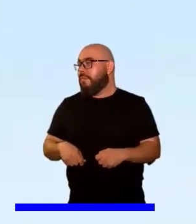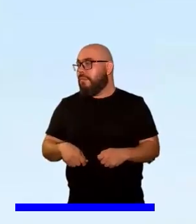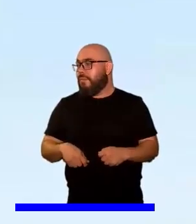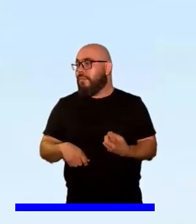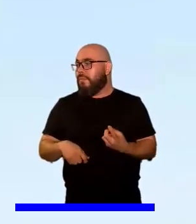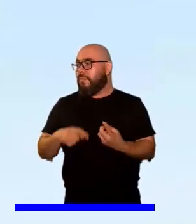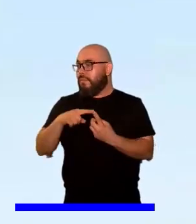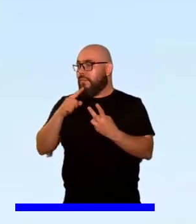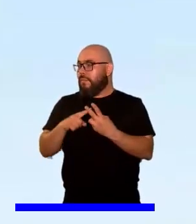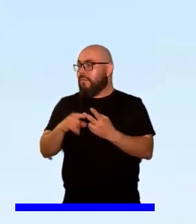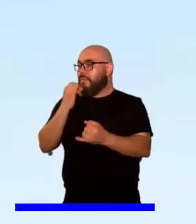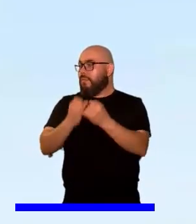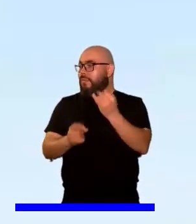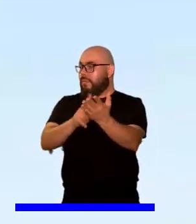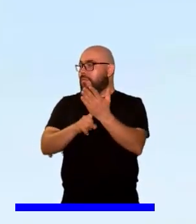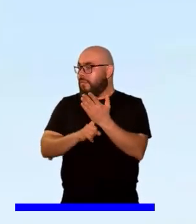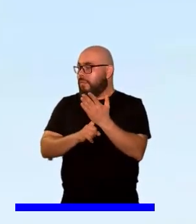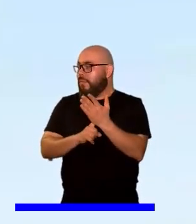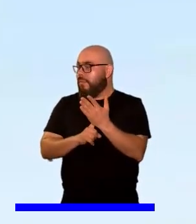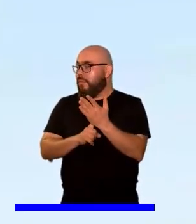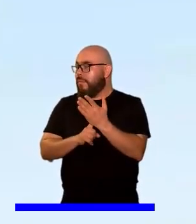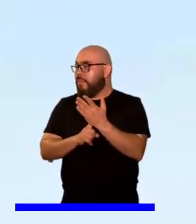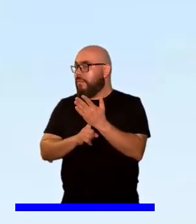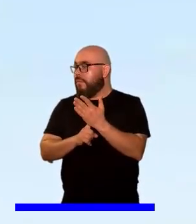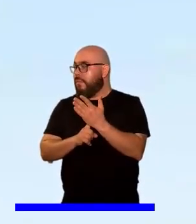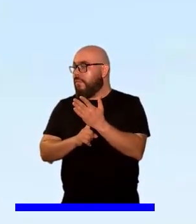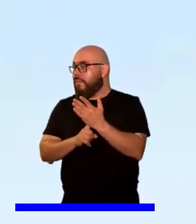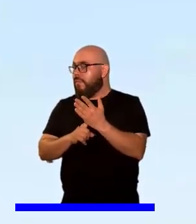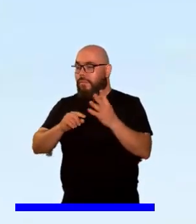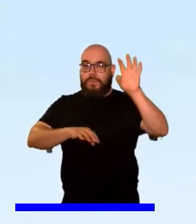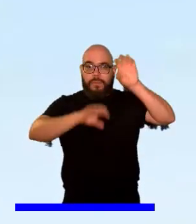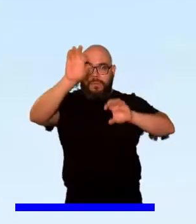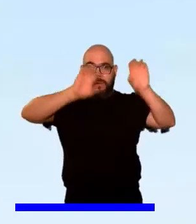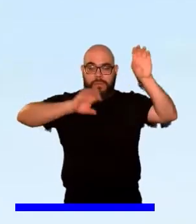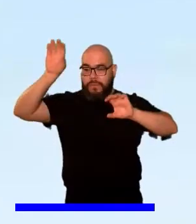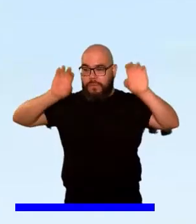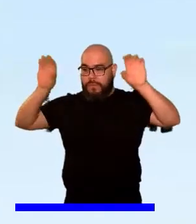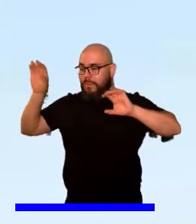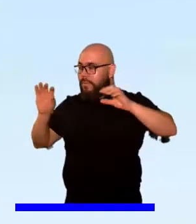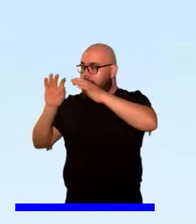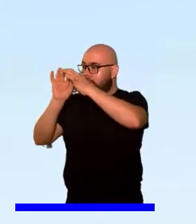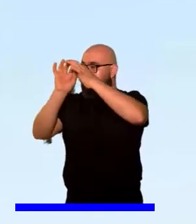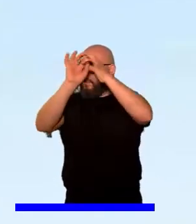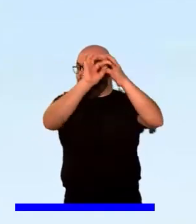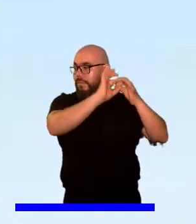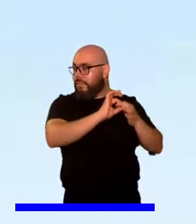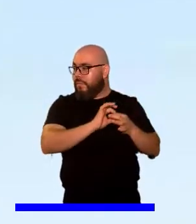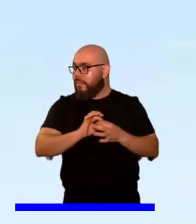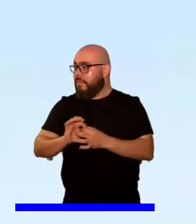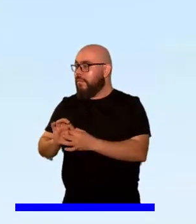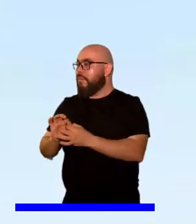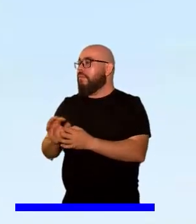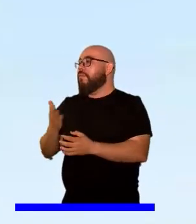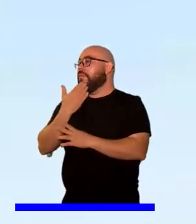cuáles. Termina, me lo escribe en un archivo. Y lo que hizo fue orquestarme todas estas bolitas que son los agentes para generar algo que